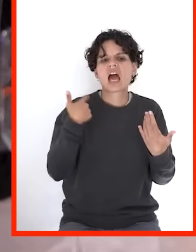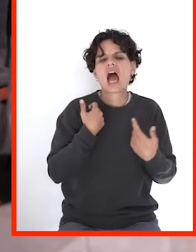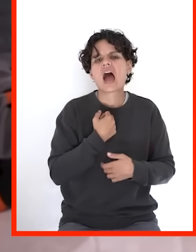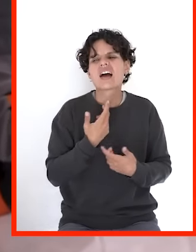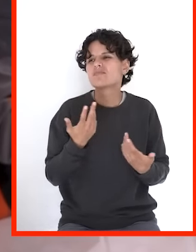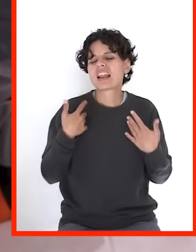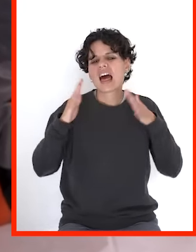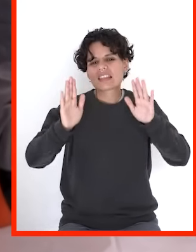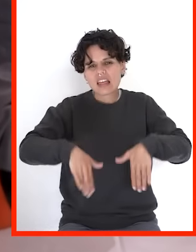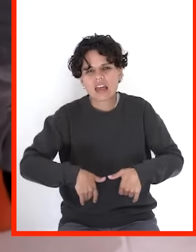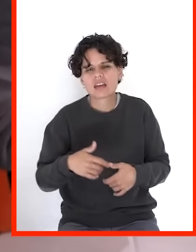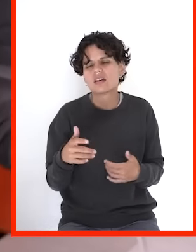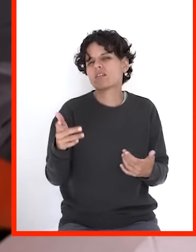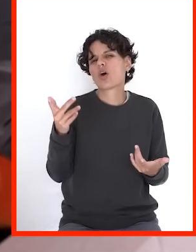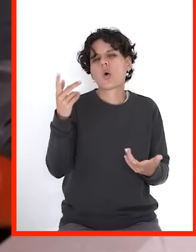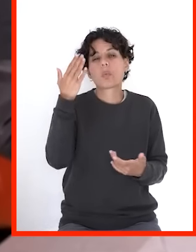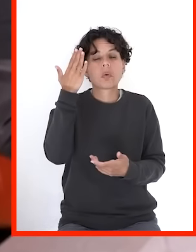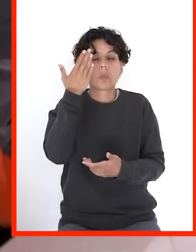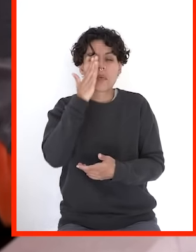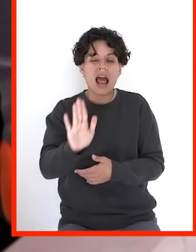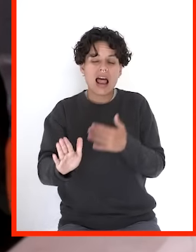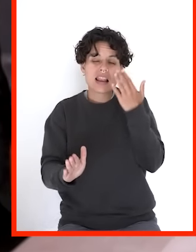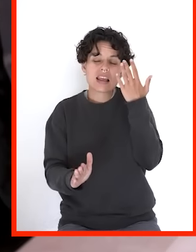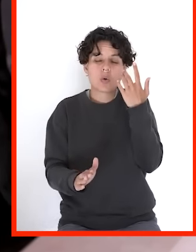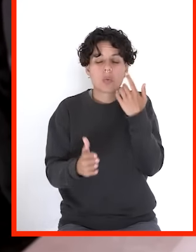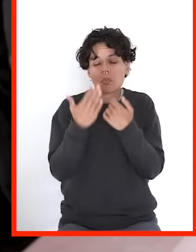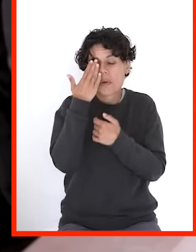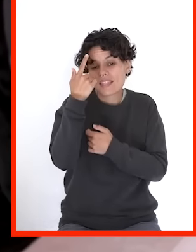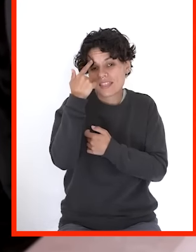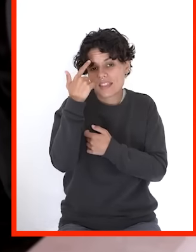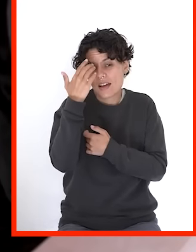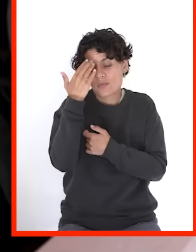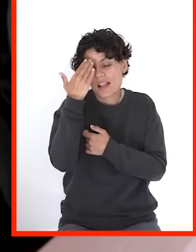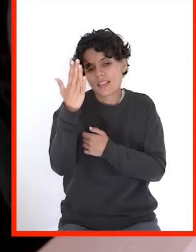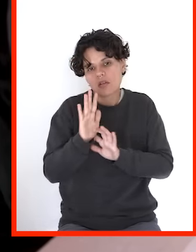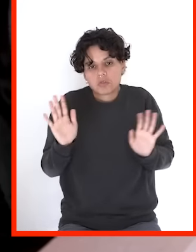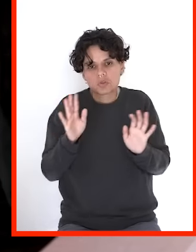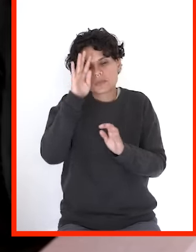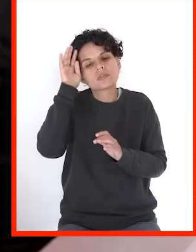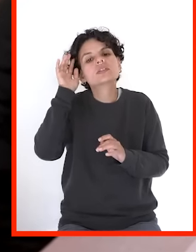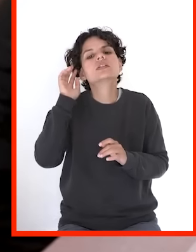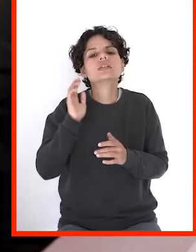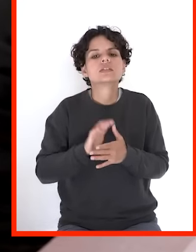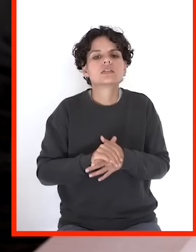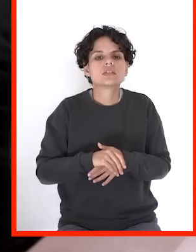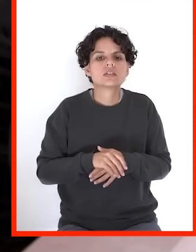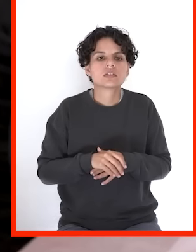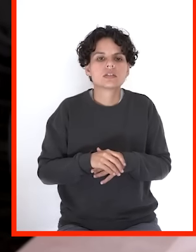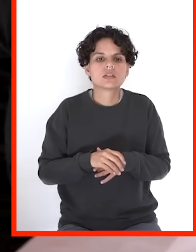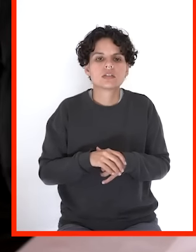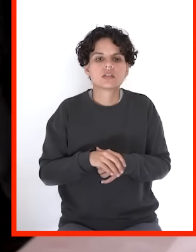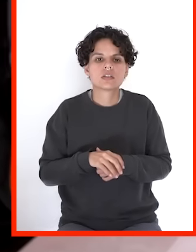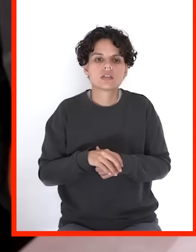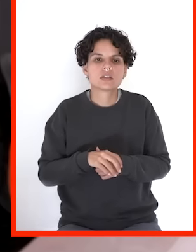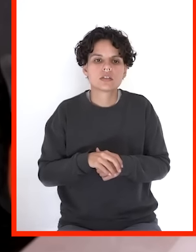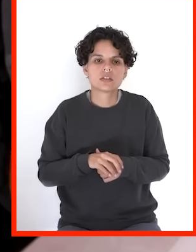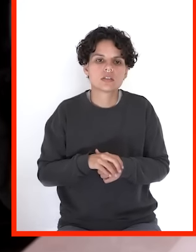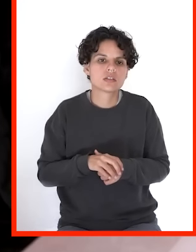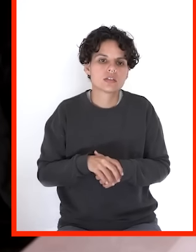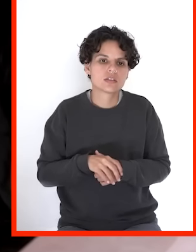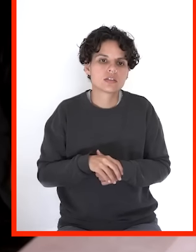habrá pasado. Y estaba grabando viola así. Y yo como que le dije, puta chaleco, ponele. ¿Cómo? Ponele, Acres. Agri. Dije, oye,